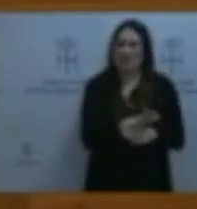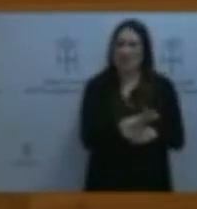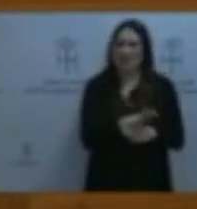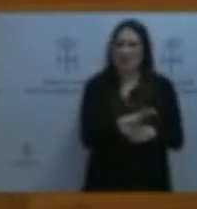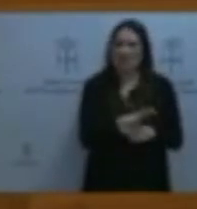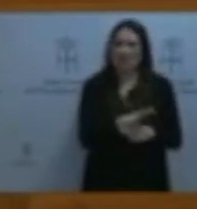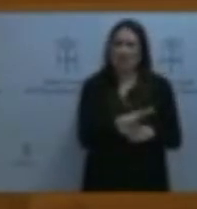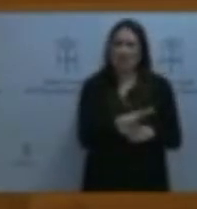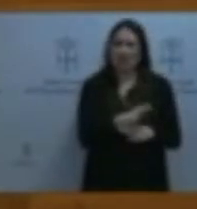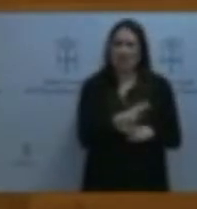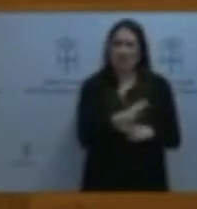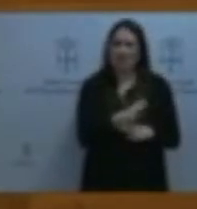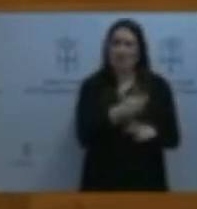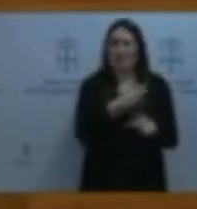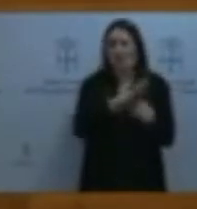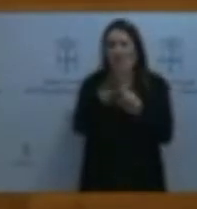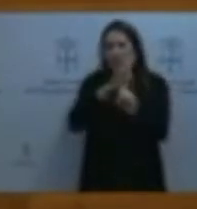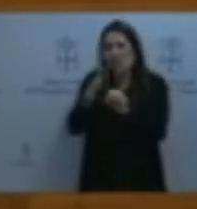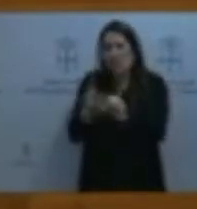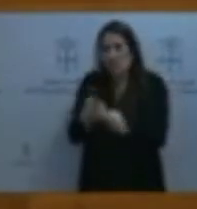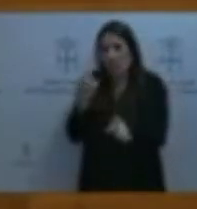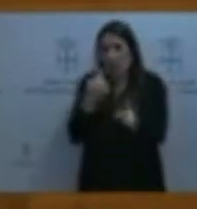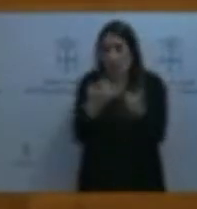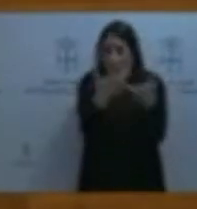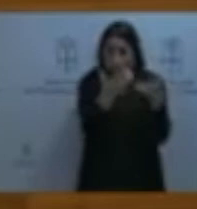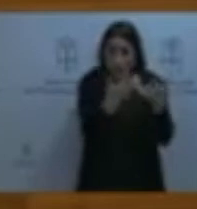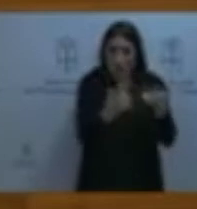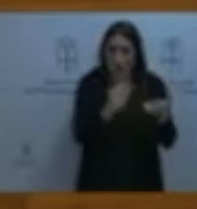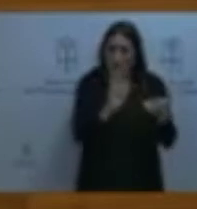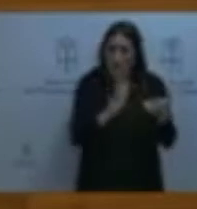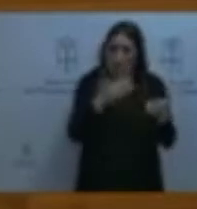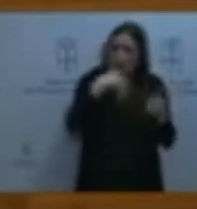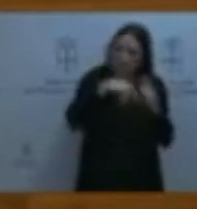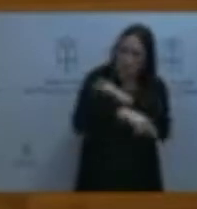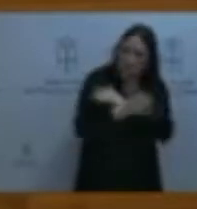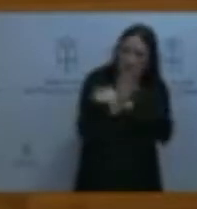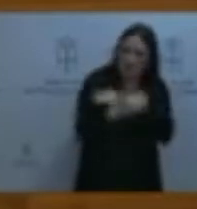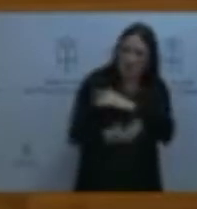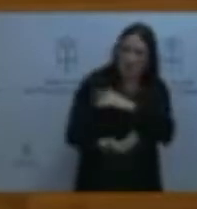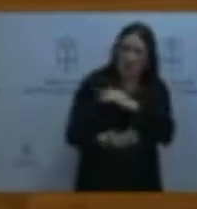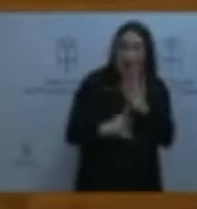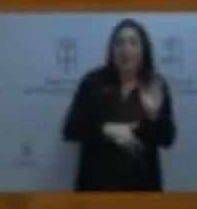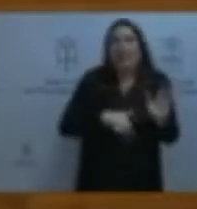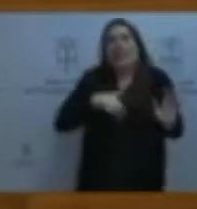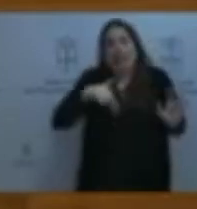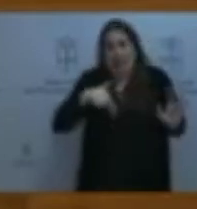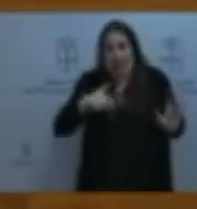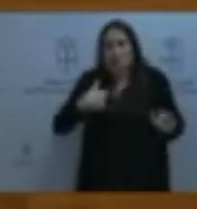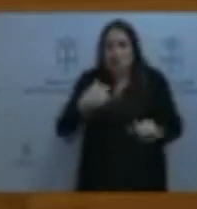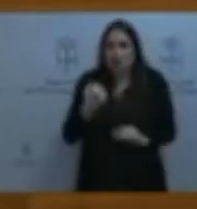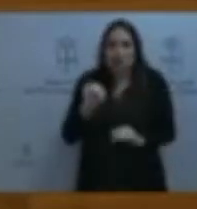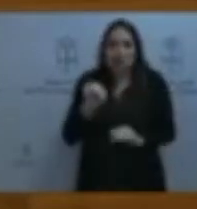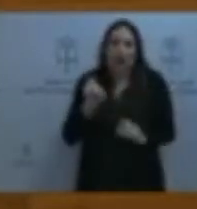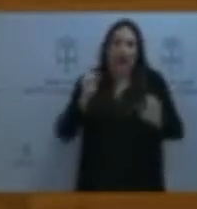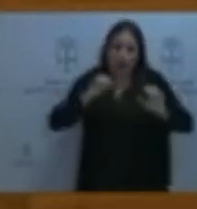de alguna de las materias sobre las que se proponen. Aunque en términos generales estamos mayoritariamente de acuerdo